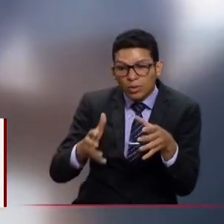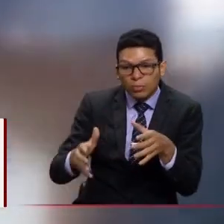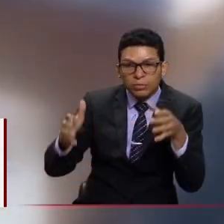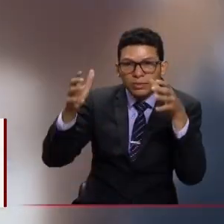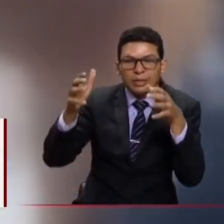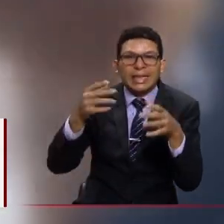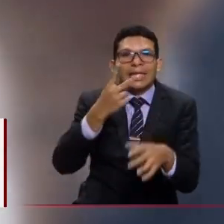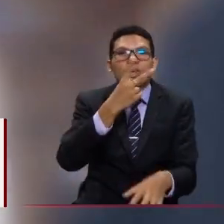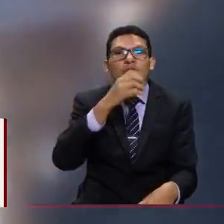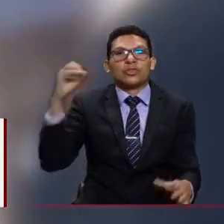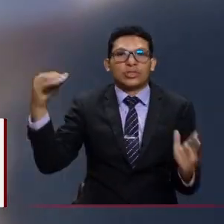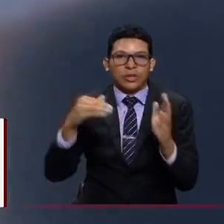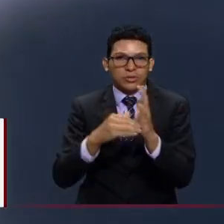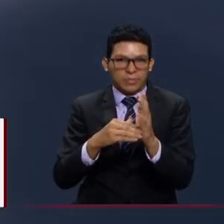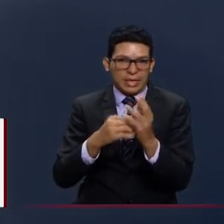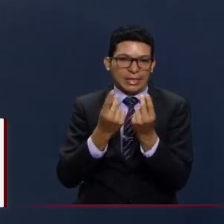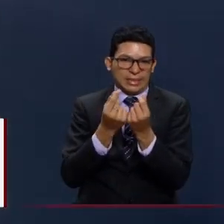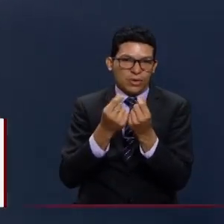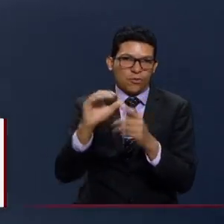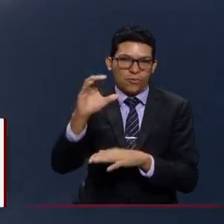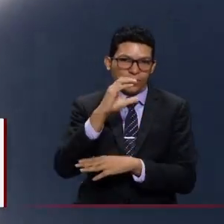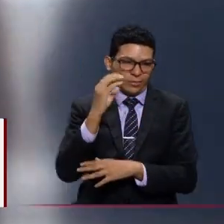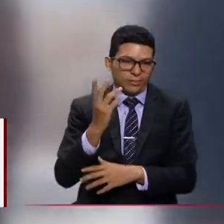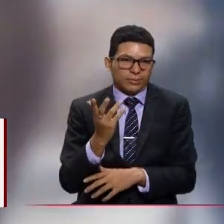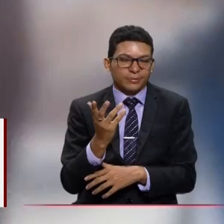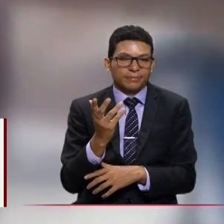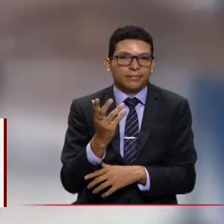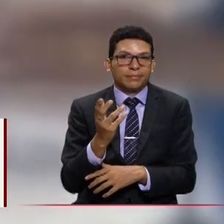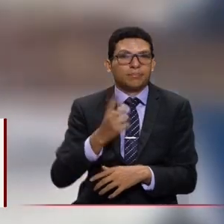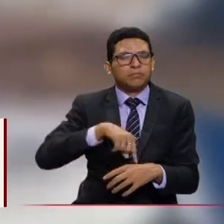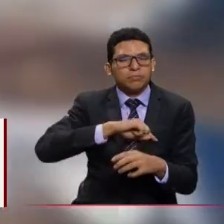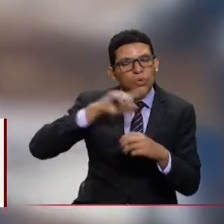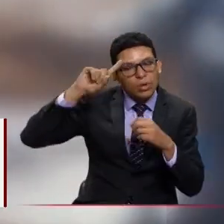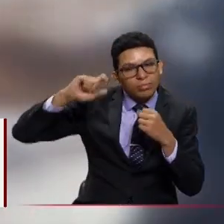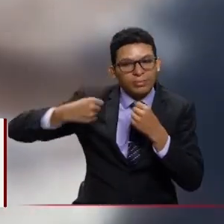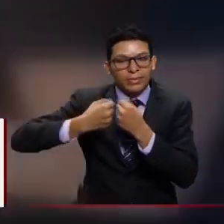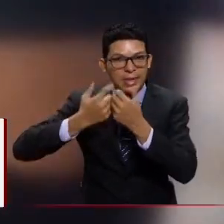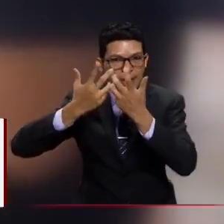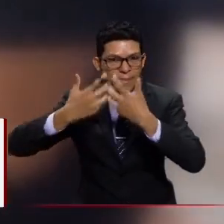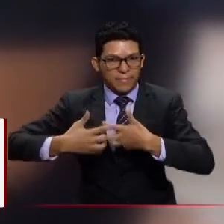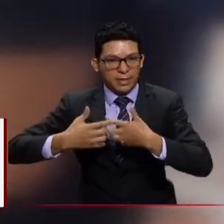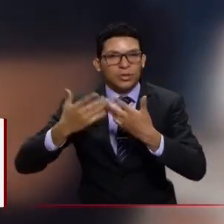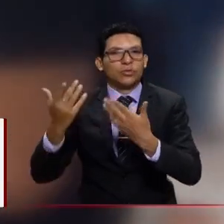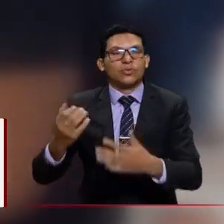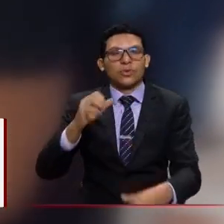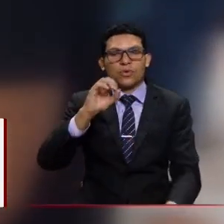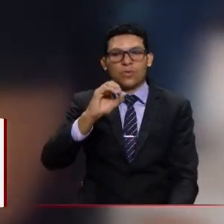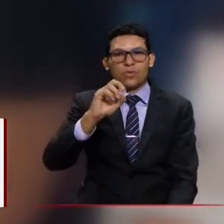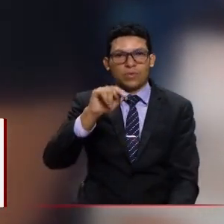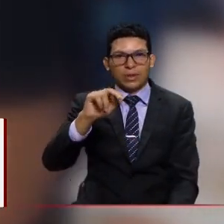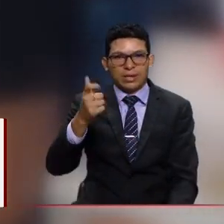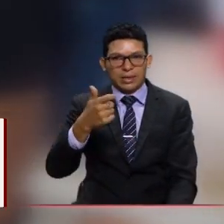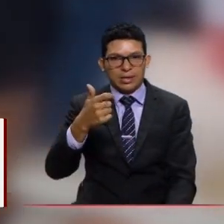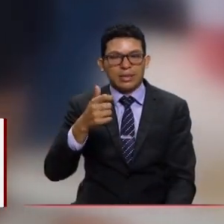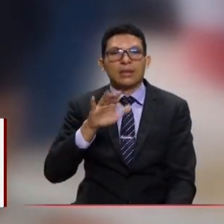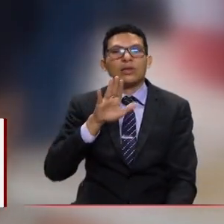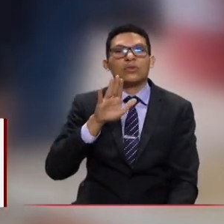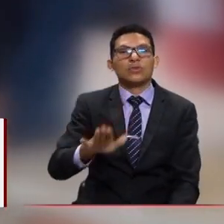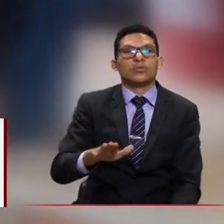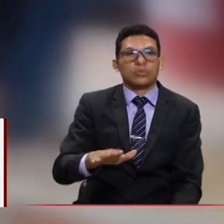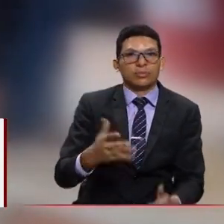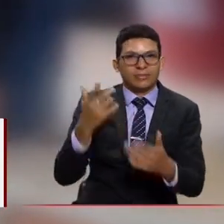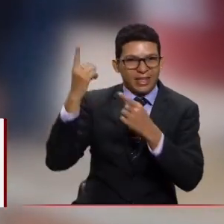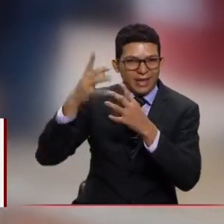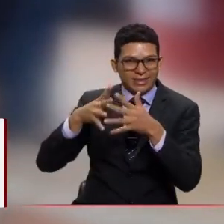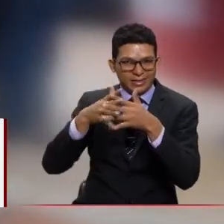de 200.000 pesos colombianos. Nosotros estamos aliados con la compañía que es una ONG, se llama Waste for Waters, que está en